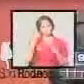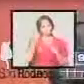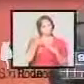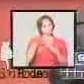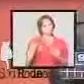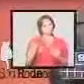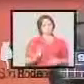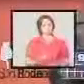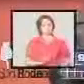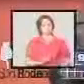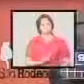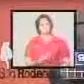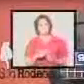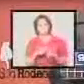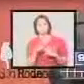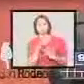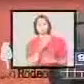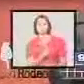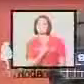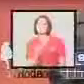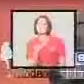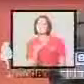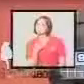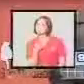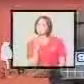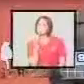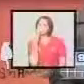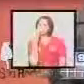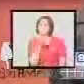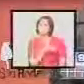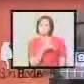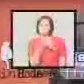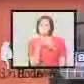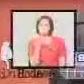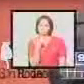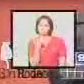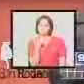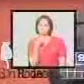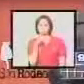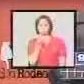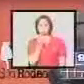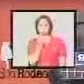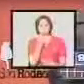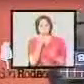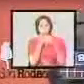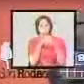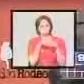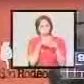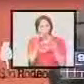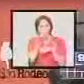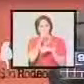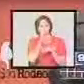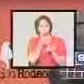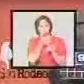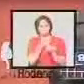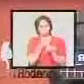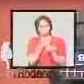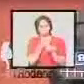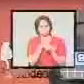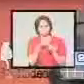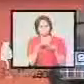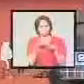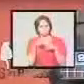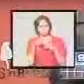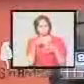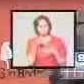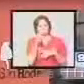venta. Entonces yo, cuando vine a la casa y abrí el otro PIN, me di cuenta que era el mismo. Yo quiero